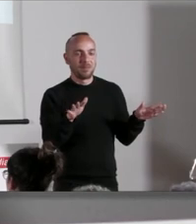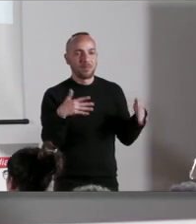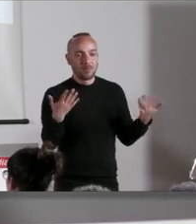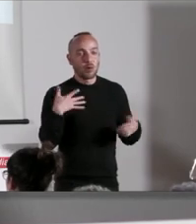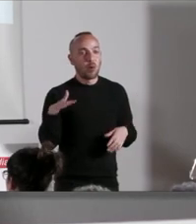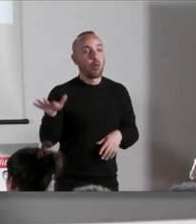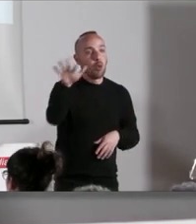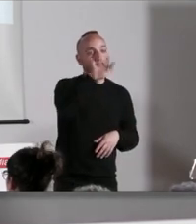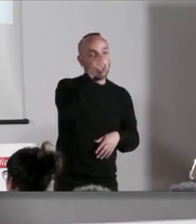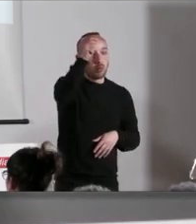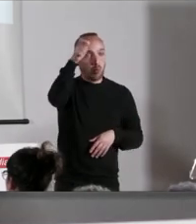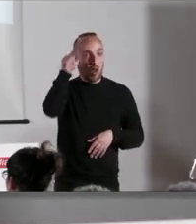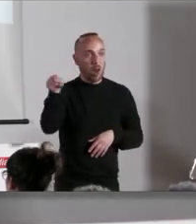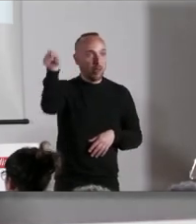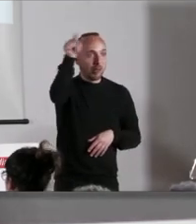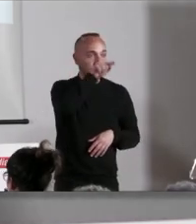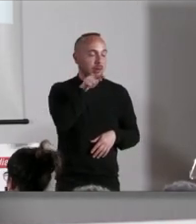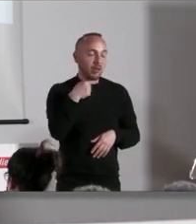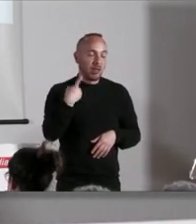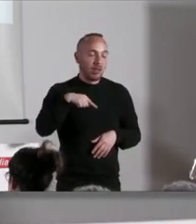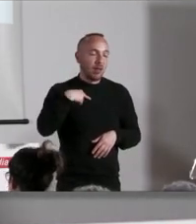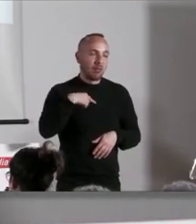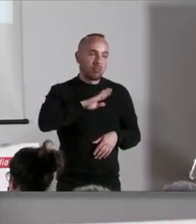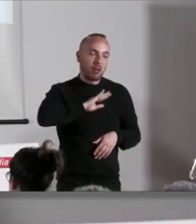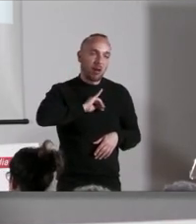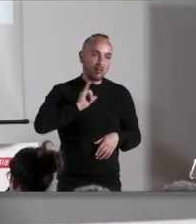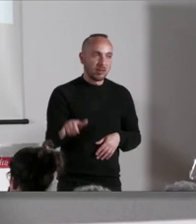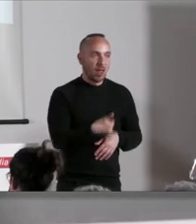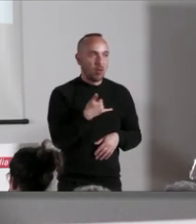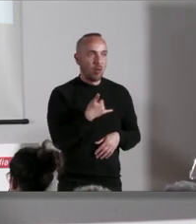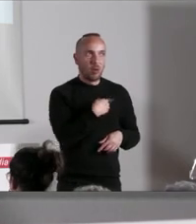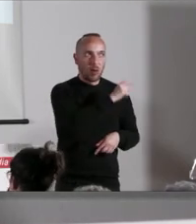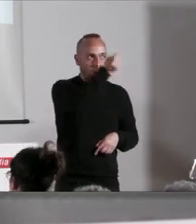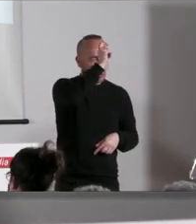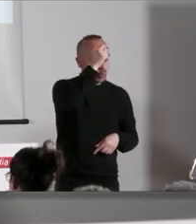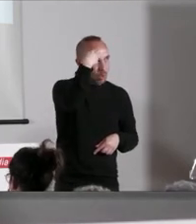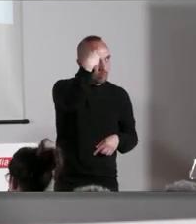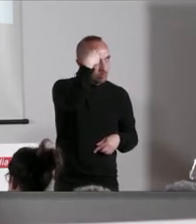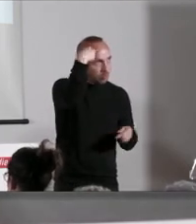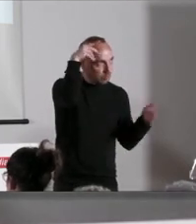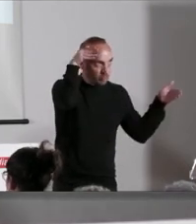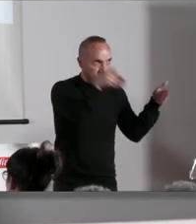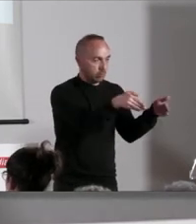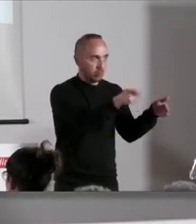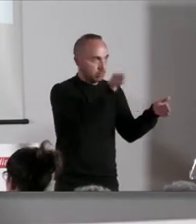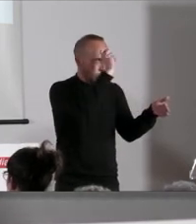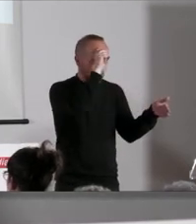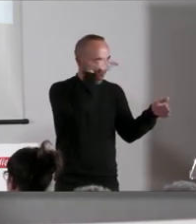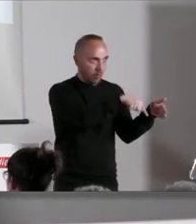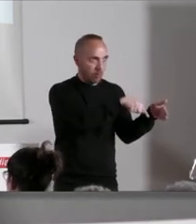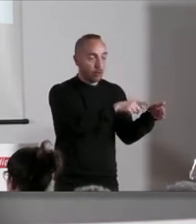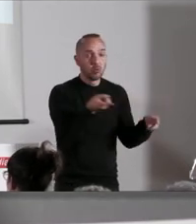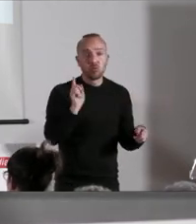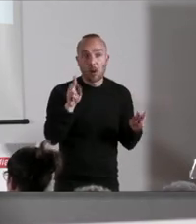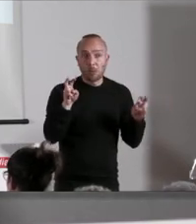zonas rurales estamos bastante cansadas de tanto iruñacentrismo. No nos toca solo con el tema de